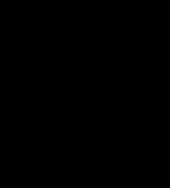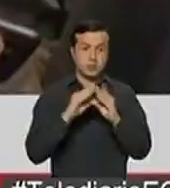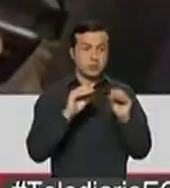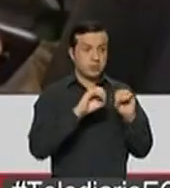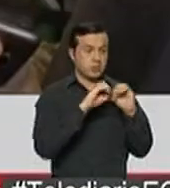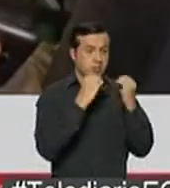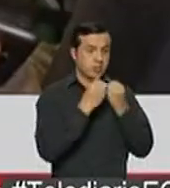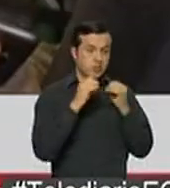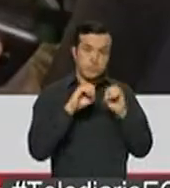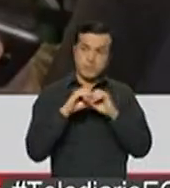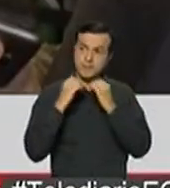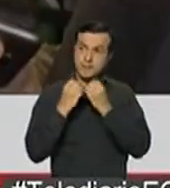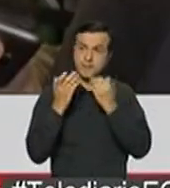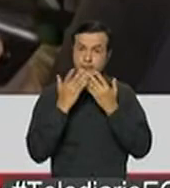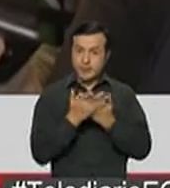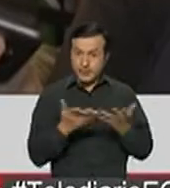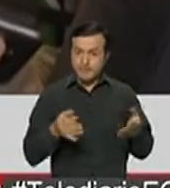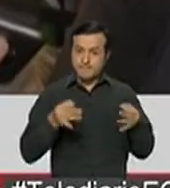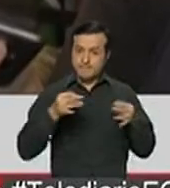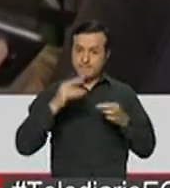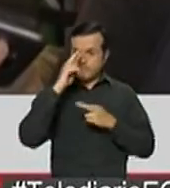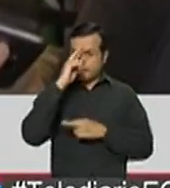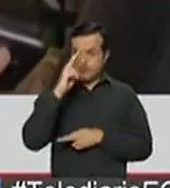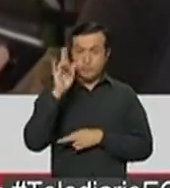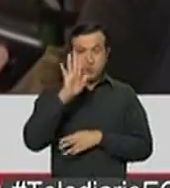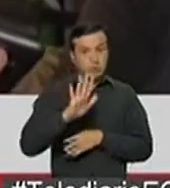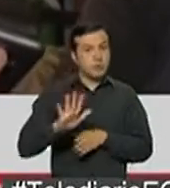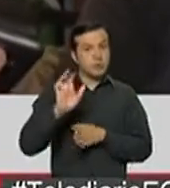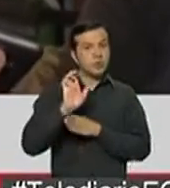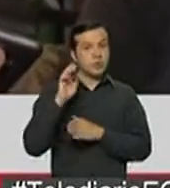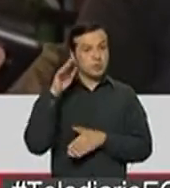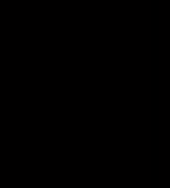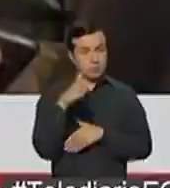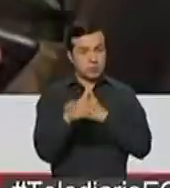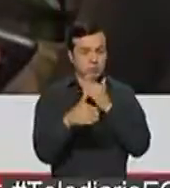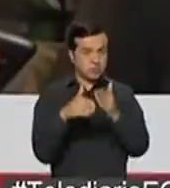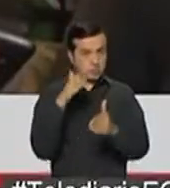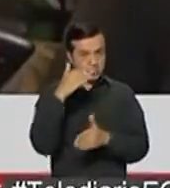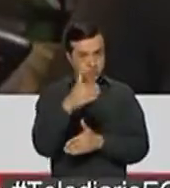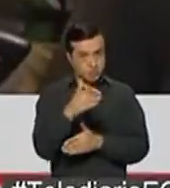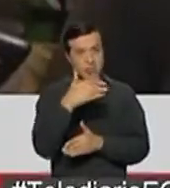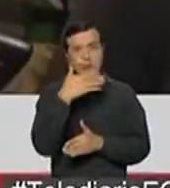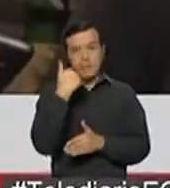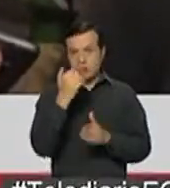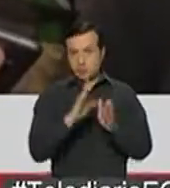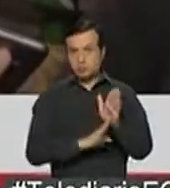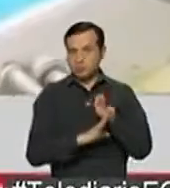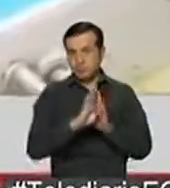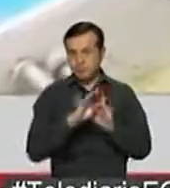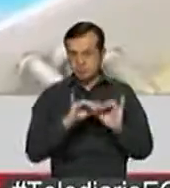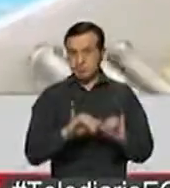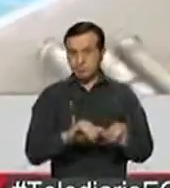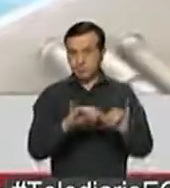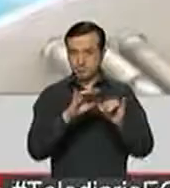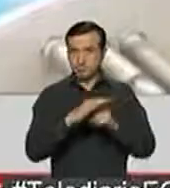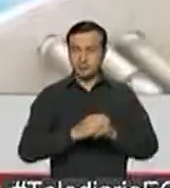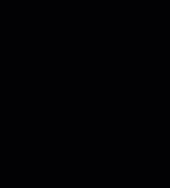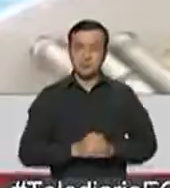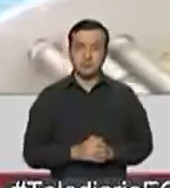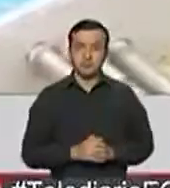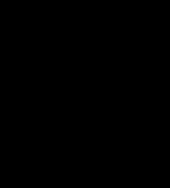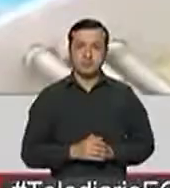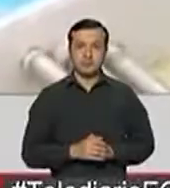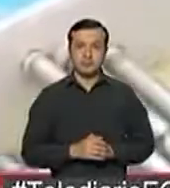que tengan que ver que la hagan cumplir para que el Ecuador pesquero pueda tener un mejor desarrollo. Mariuxi Buenaño,